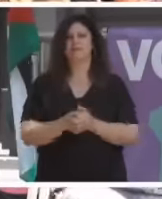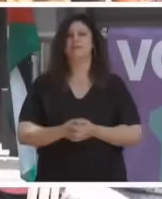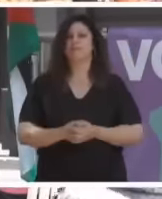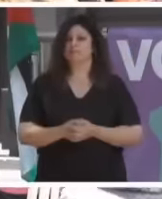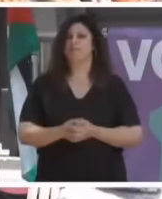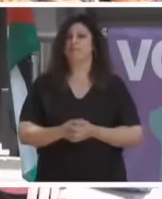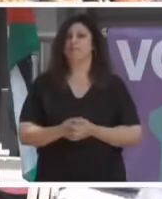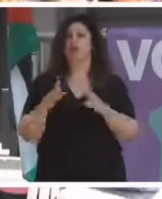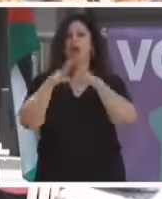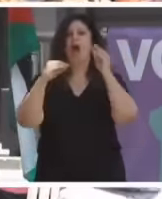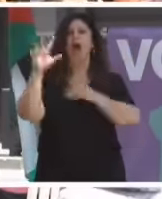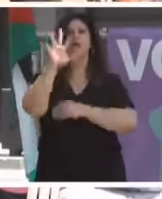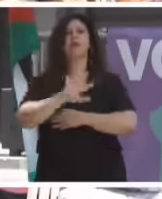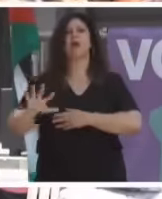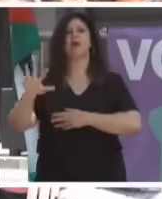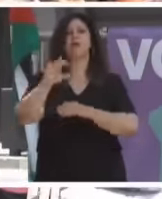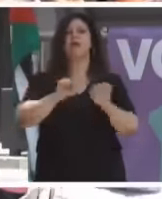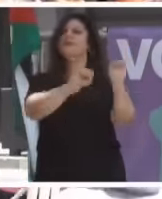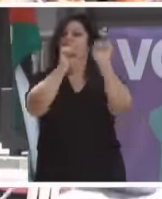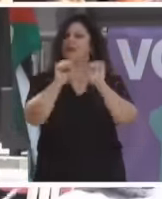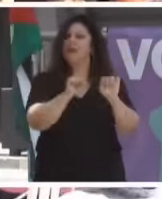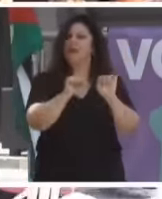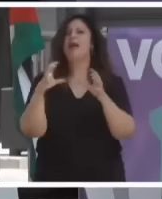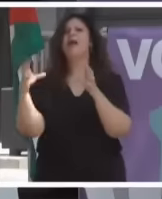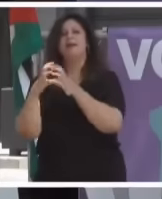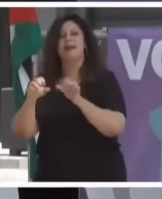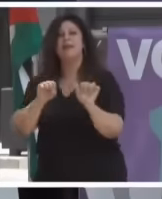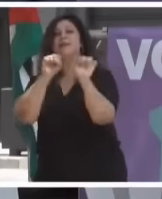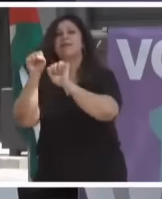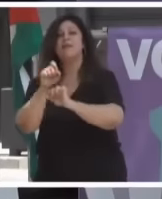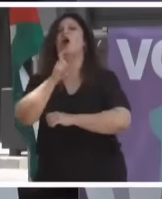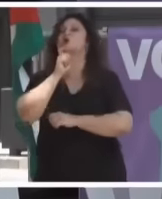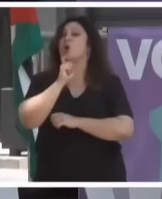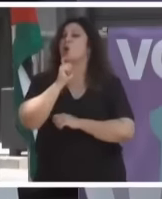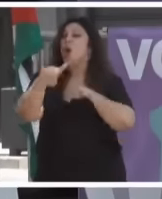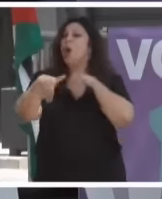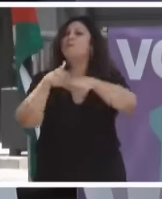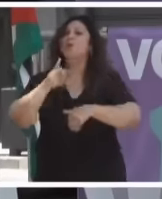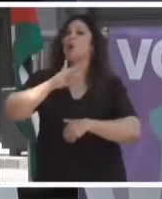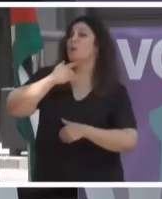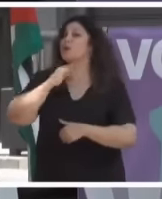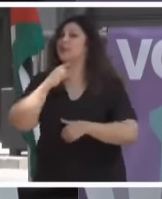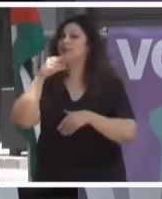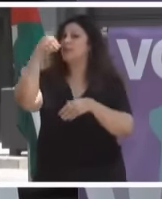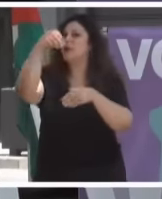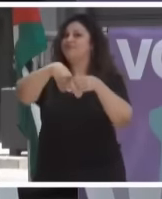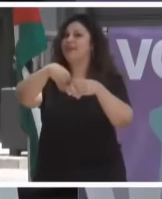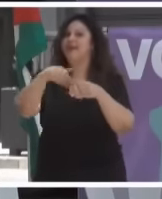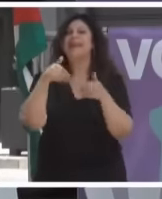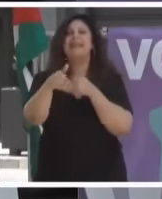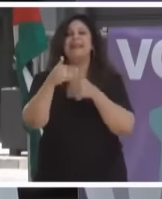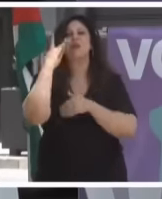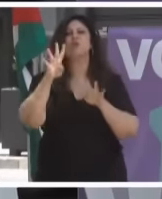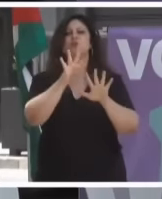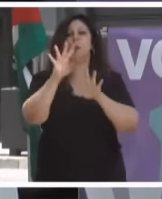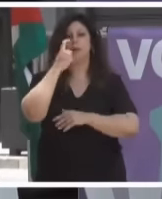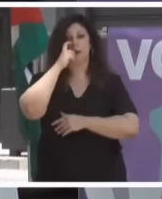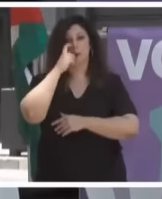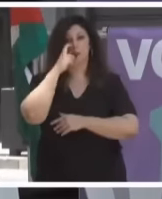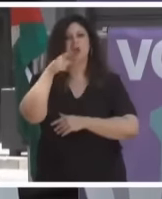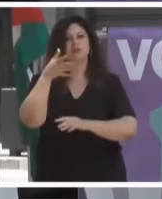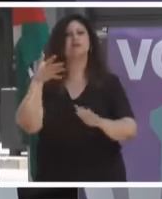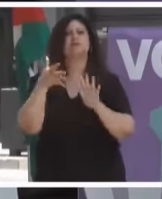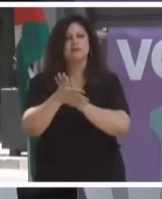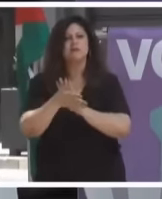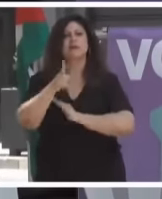Defender Andalucía, defender Granada con el voto en las urnas moradito este próximo 9 de junio es también poner